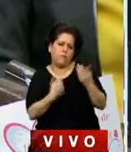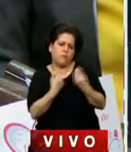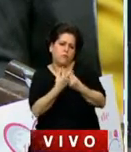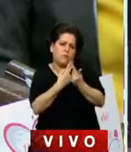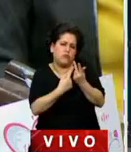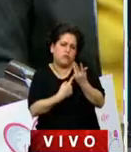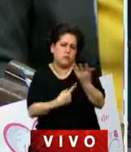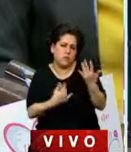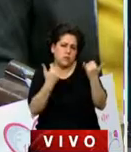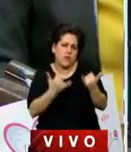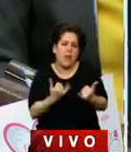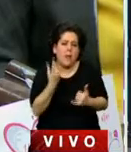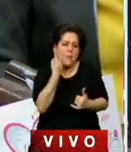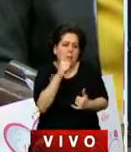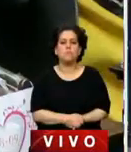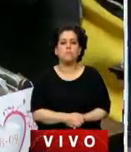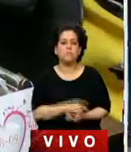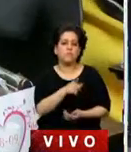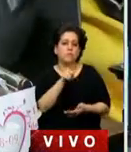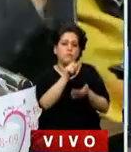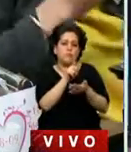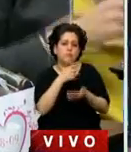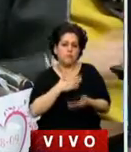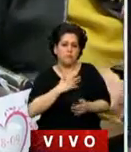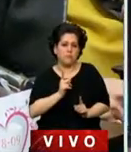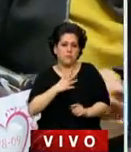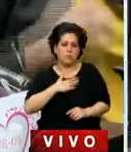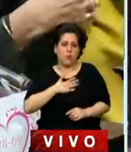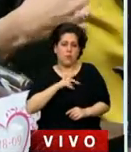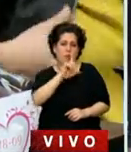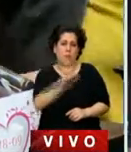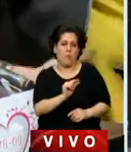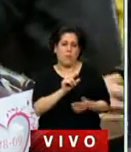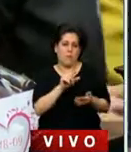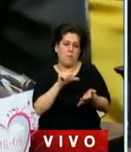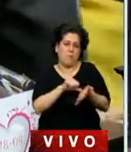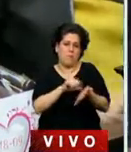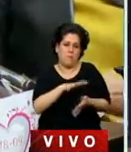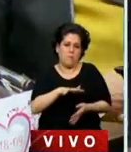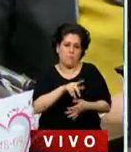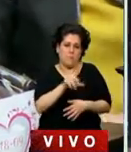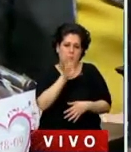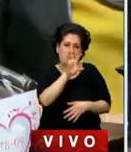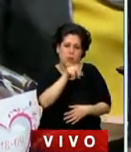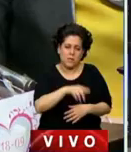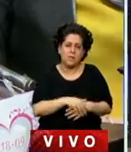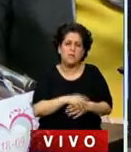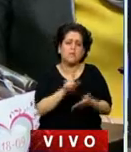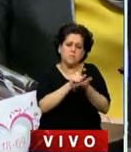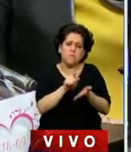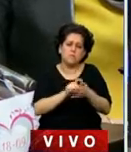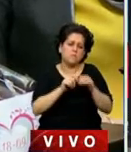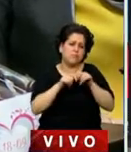conforme, satisfecho, ¿qué pasó finalmente? Porque se hablaba de una reducción en el presupuesto